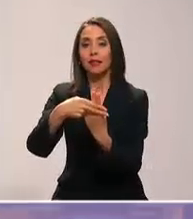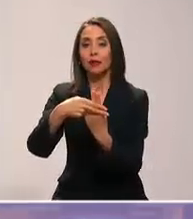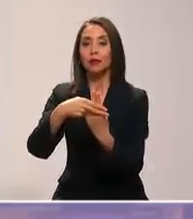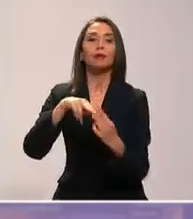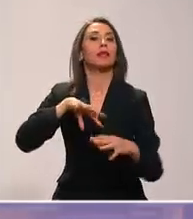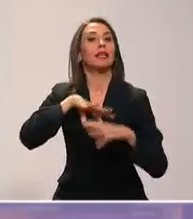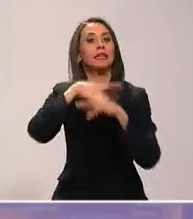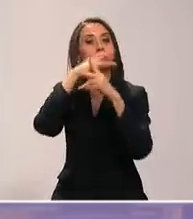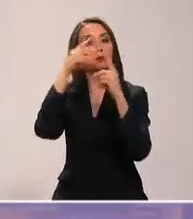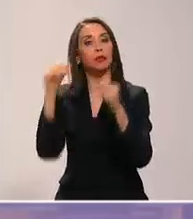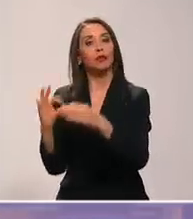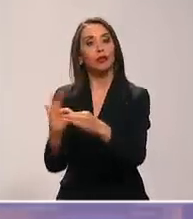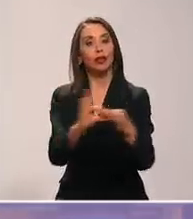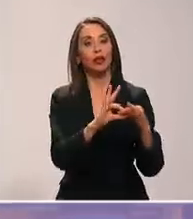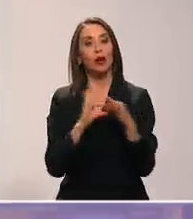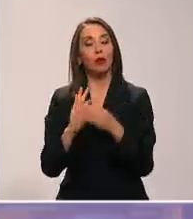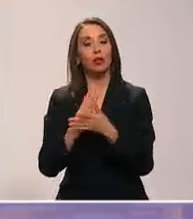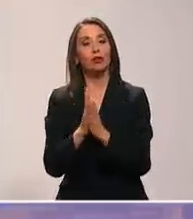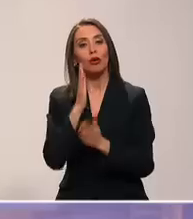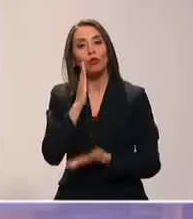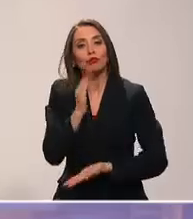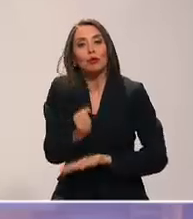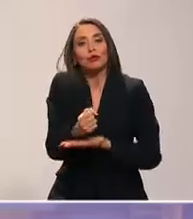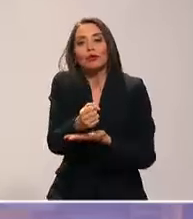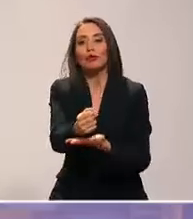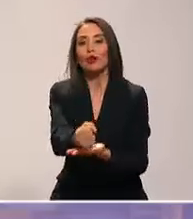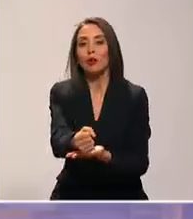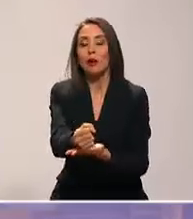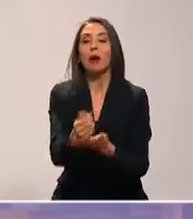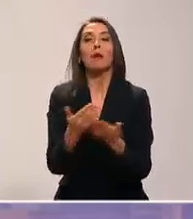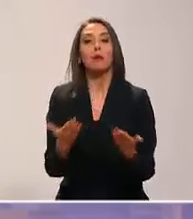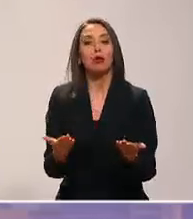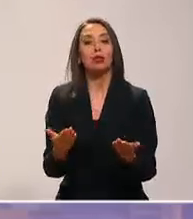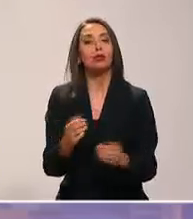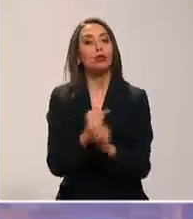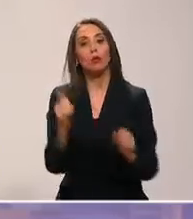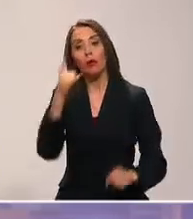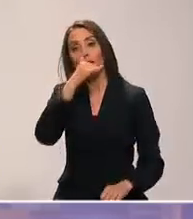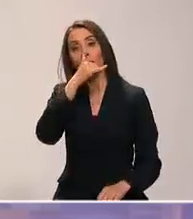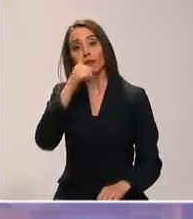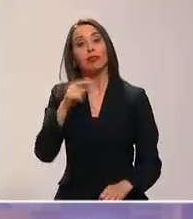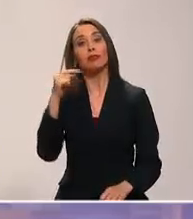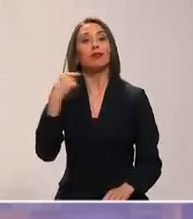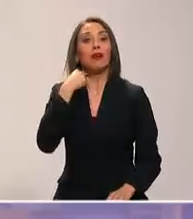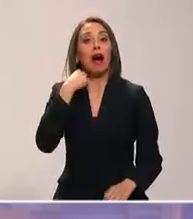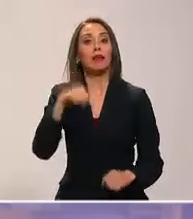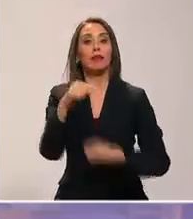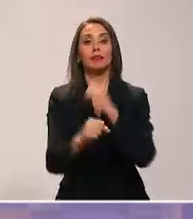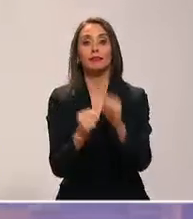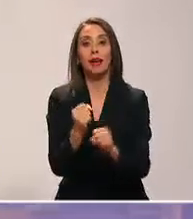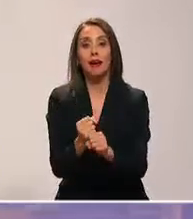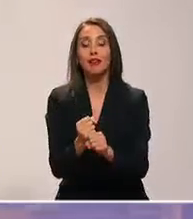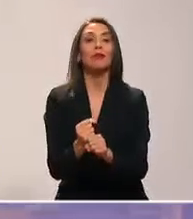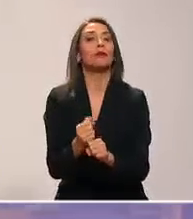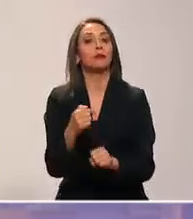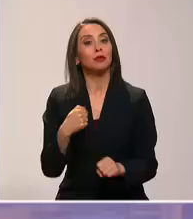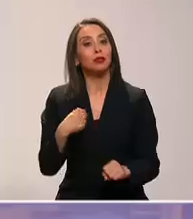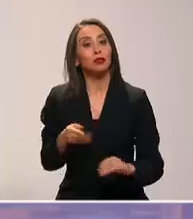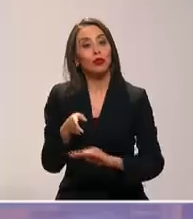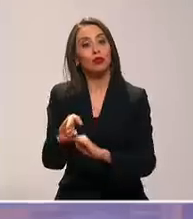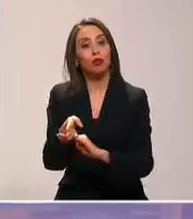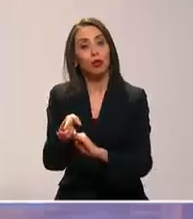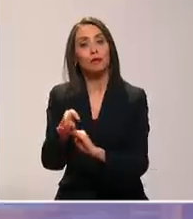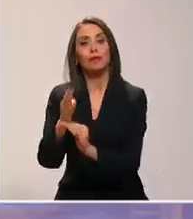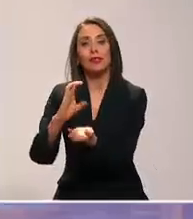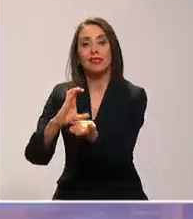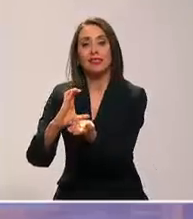el espíritu que nos une a todos es la solidaridad. Y por eso que no podemos fallar este año. Yo he estado esta vez en el